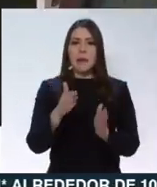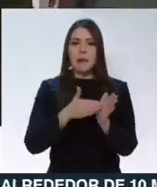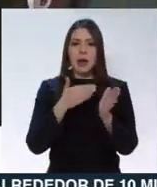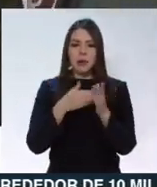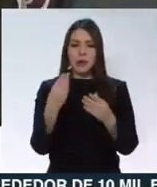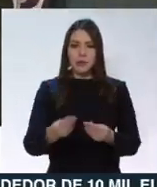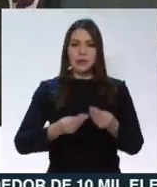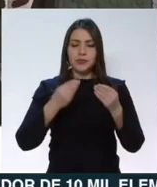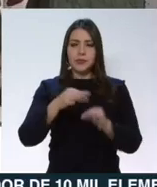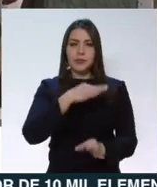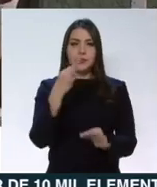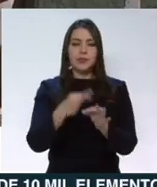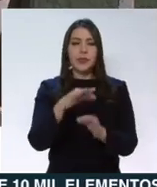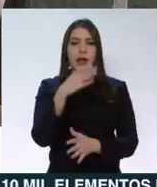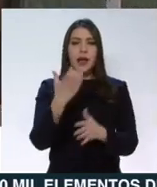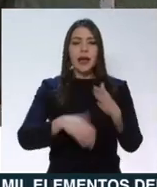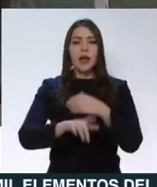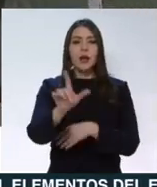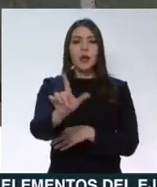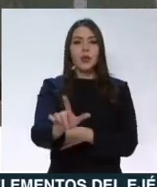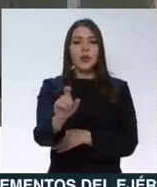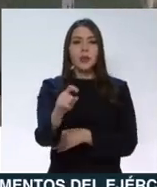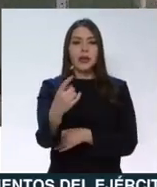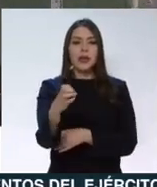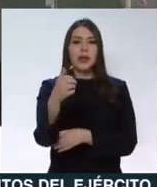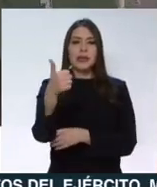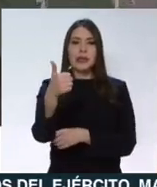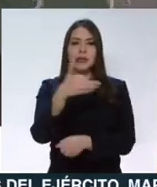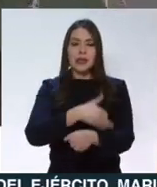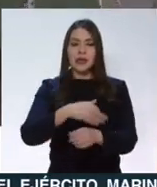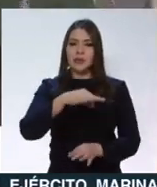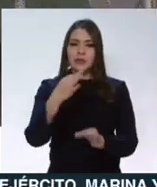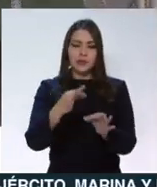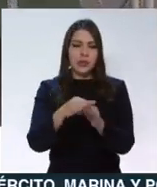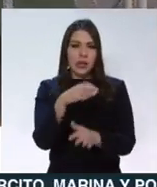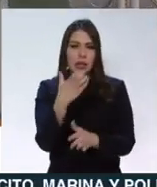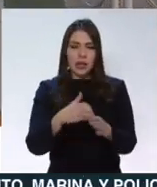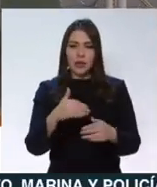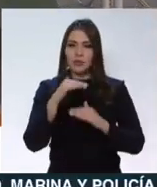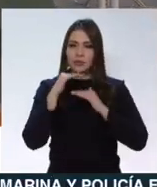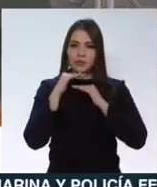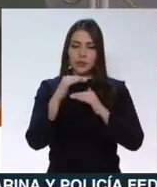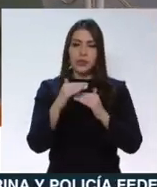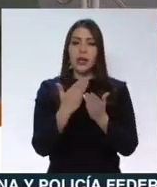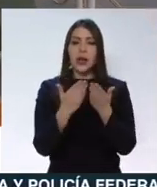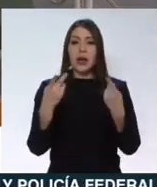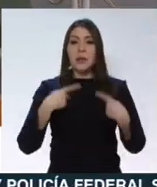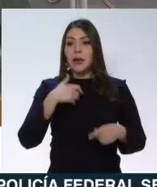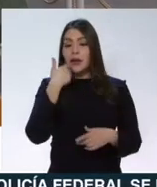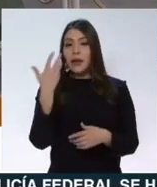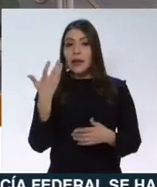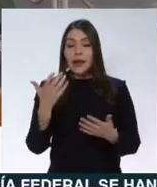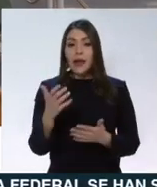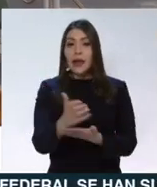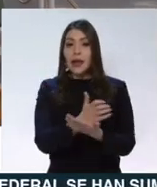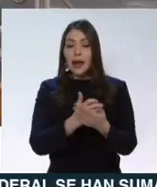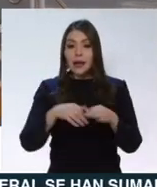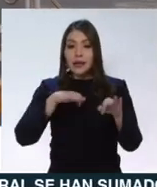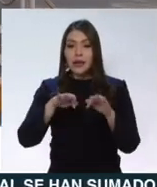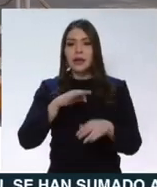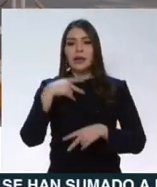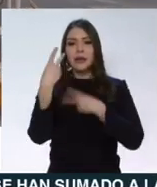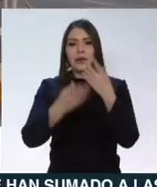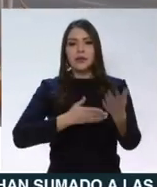próximo lunes 21 de enero en punto de las 6 de la tarde y los interesados deberán presentarse aquí en la puerta 8 del campo militar